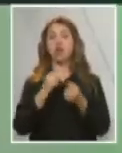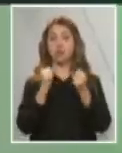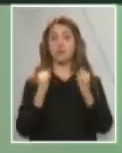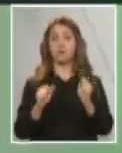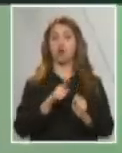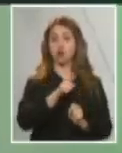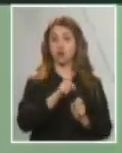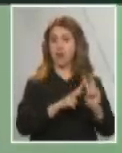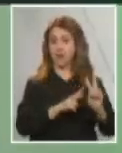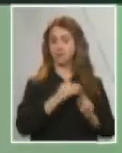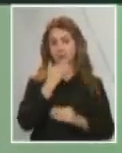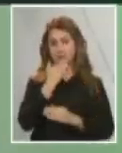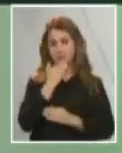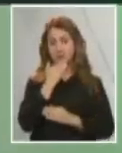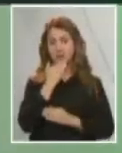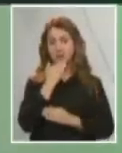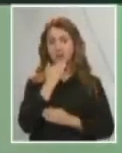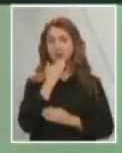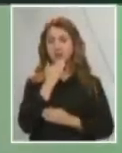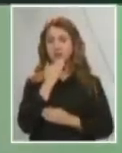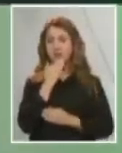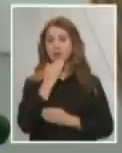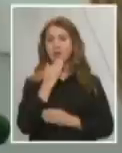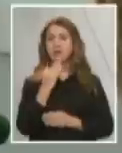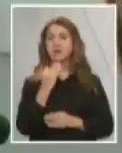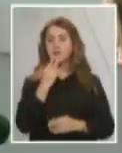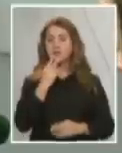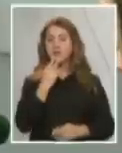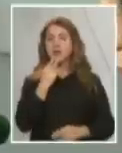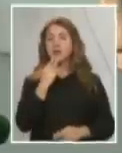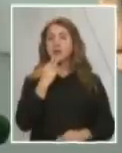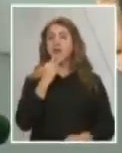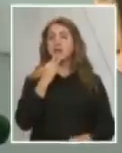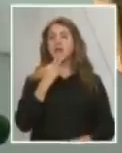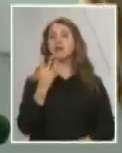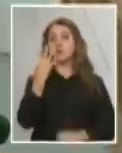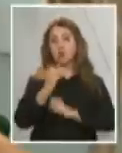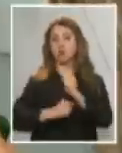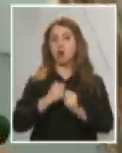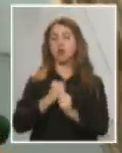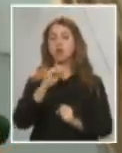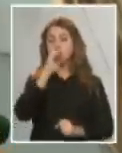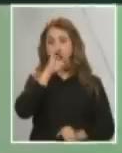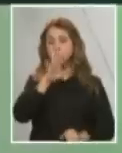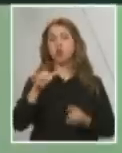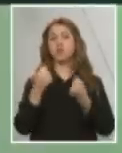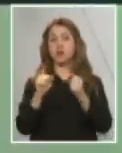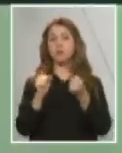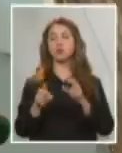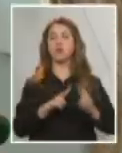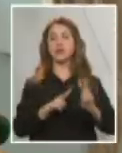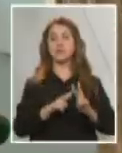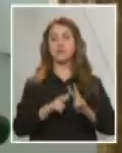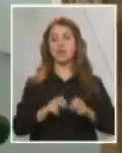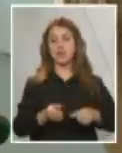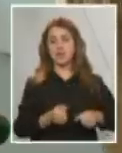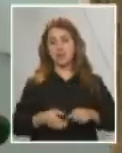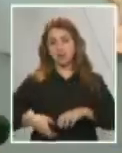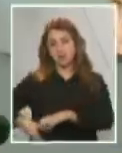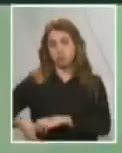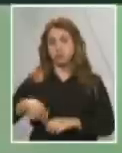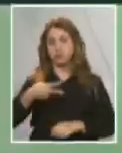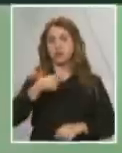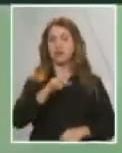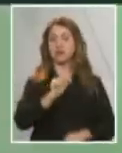también. Vive sola, se lleva hace 4 años en Concepción, sí, ¿cierto? Sí, 4 años. ¿Deporte que practicas? Rugby